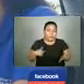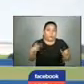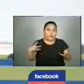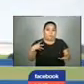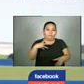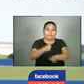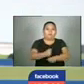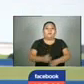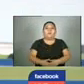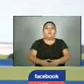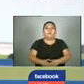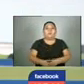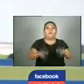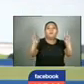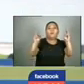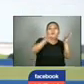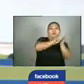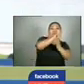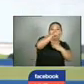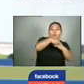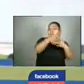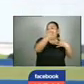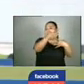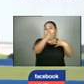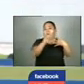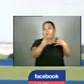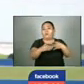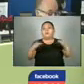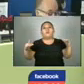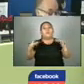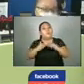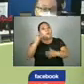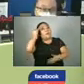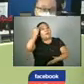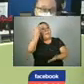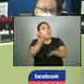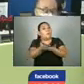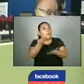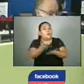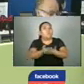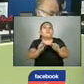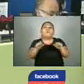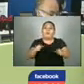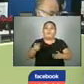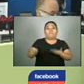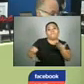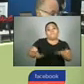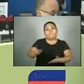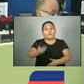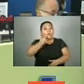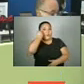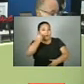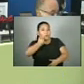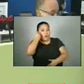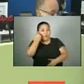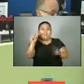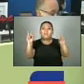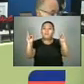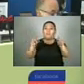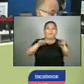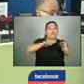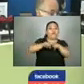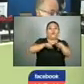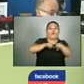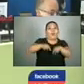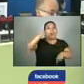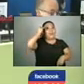resumir. A los programas de JUT de Nestlé también se suman iniciativas como los espacios de emprendimiento juvenil, como el concurso del